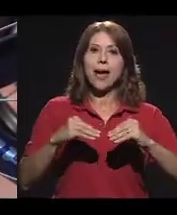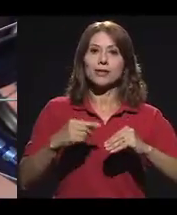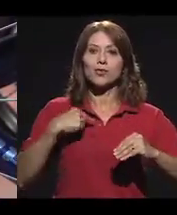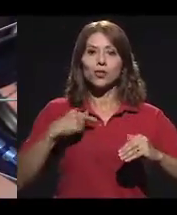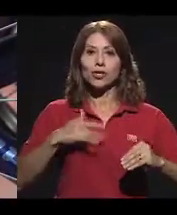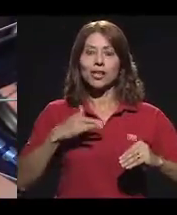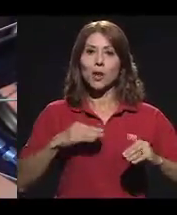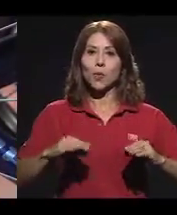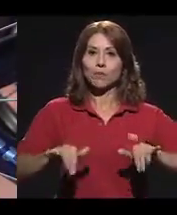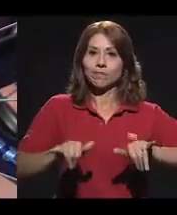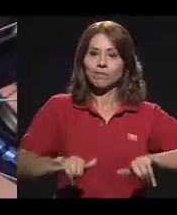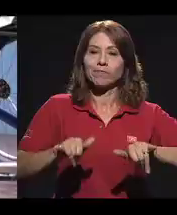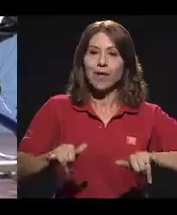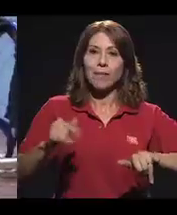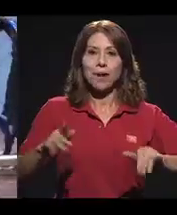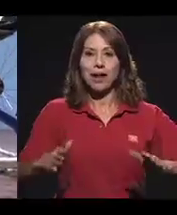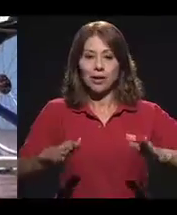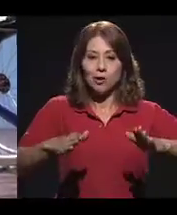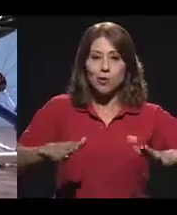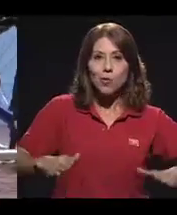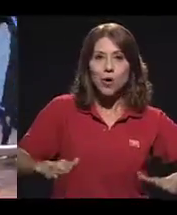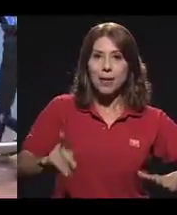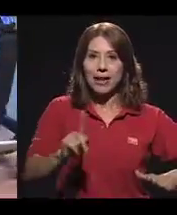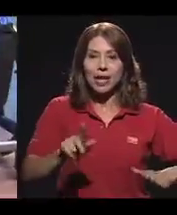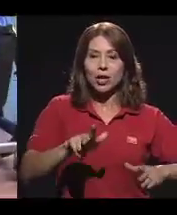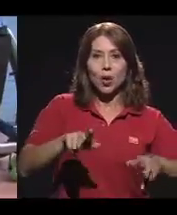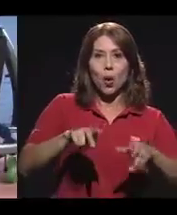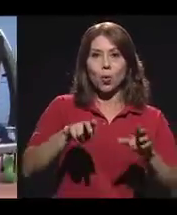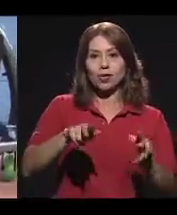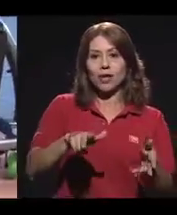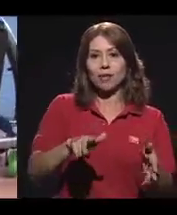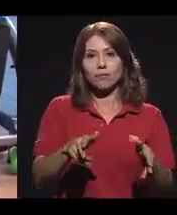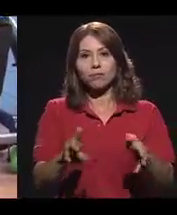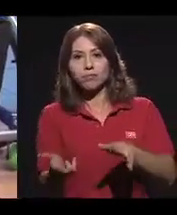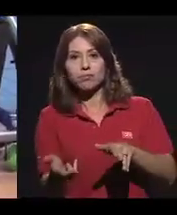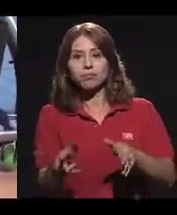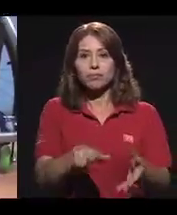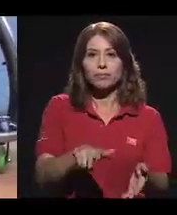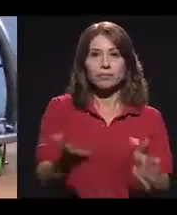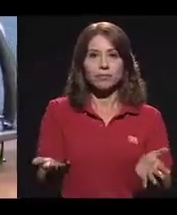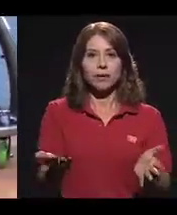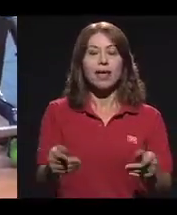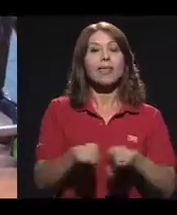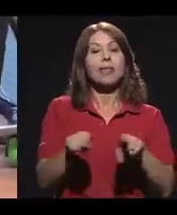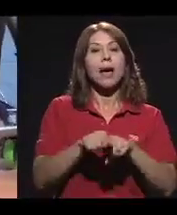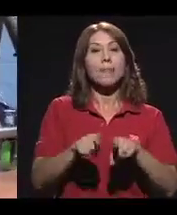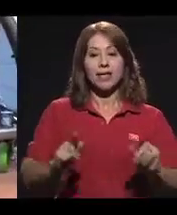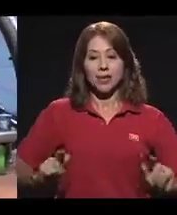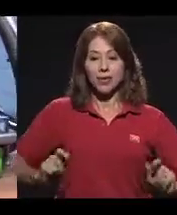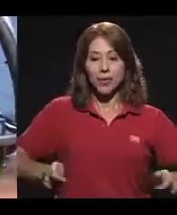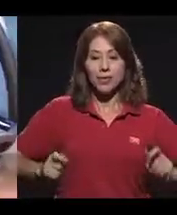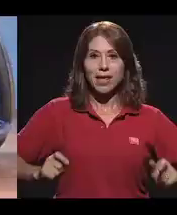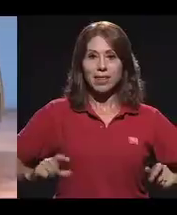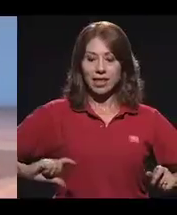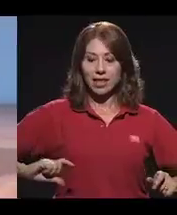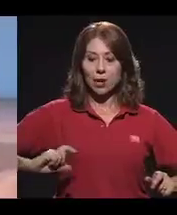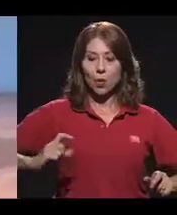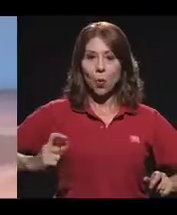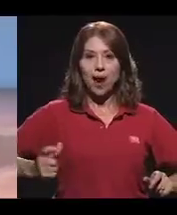que no se vuelque. Tiene el guardabarros para el